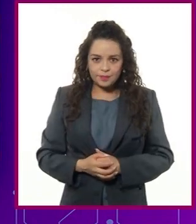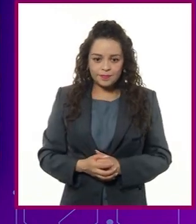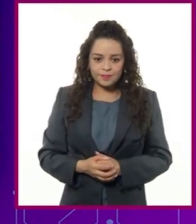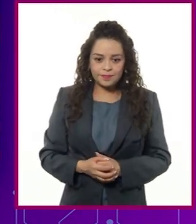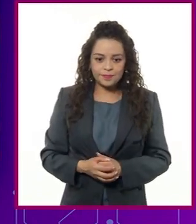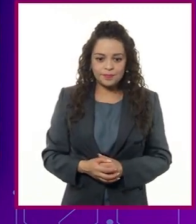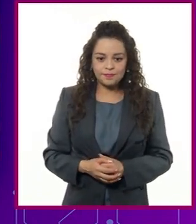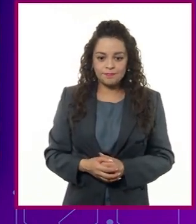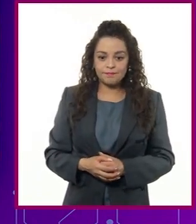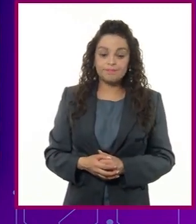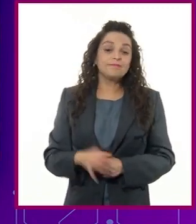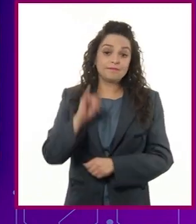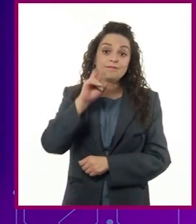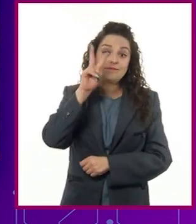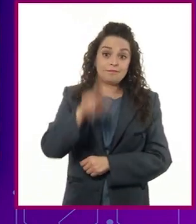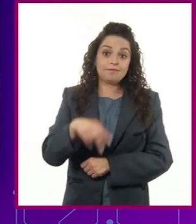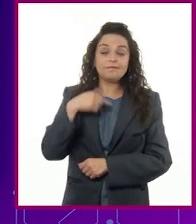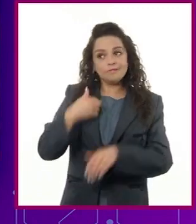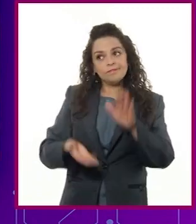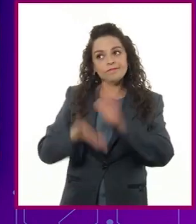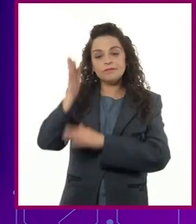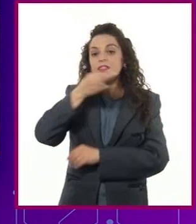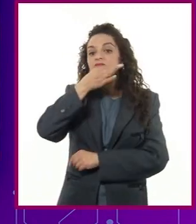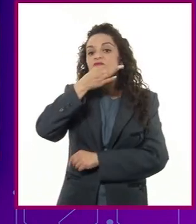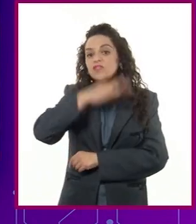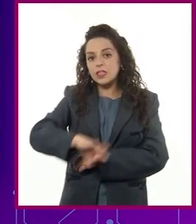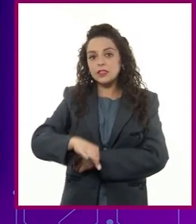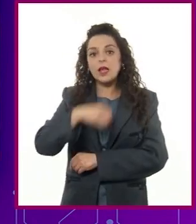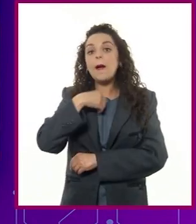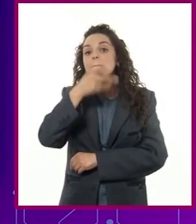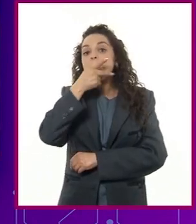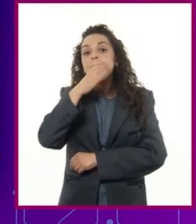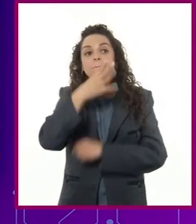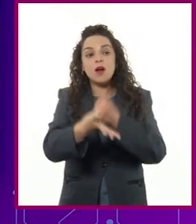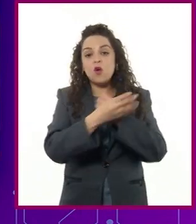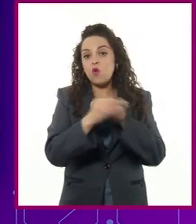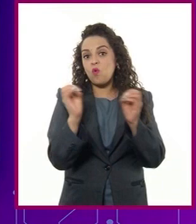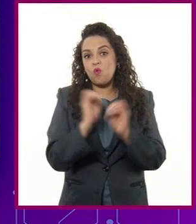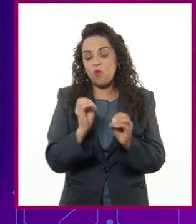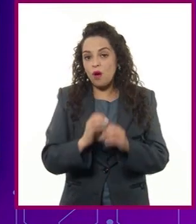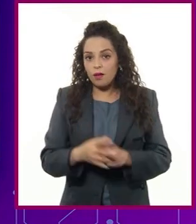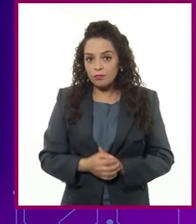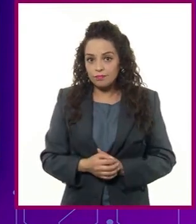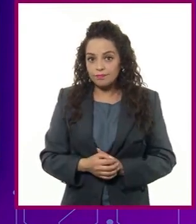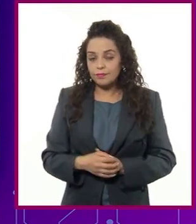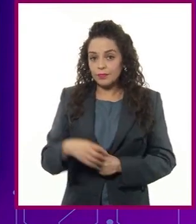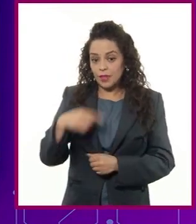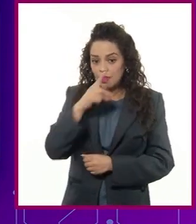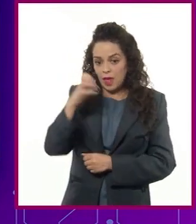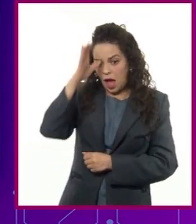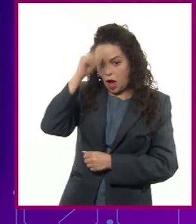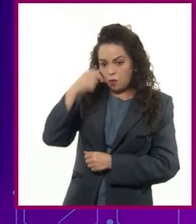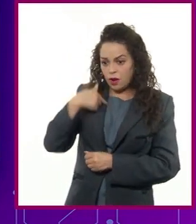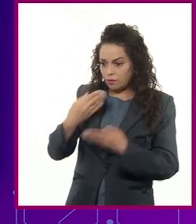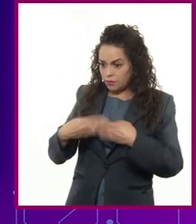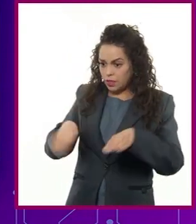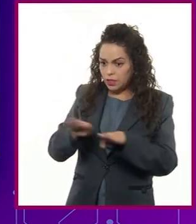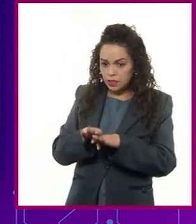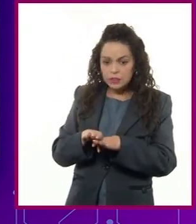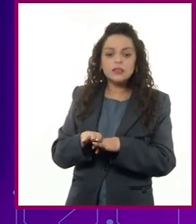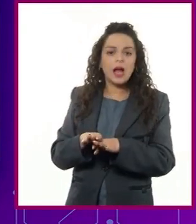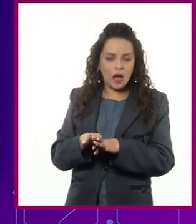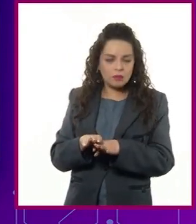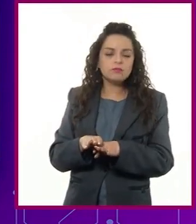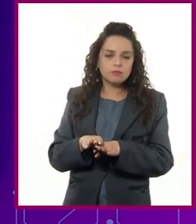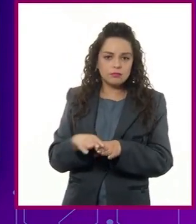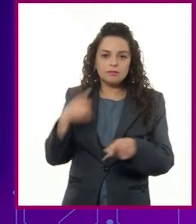Sí, ir a una fiesta sin permiso de mis padres. Tenemos un acuerdo en casa. Todos avisamos a dónde vamos y también con quién vamos,